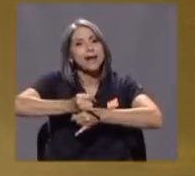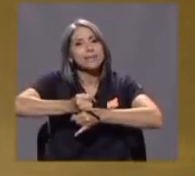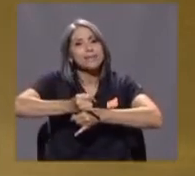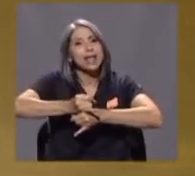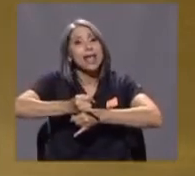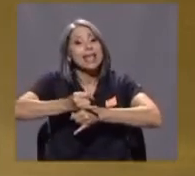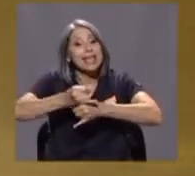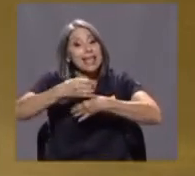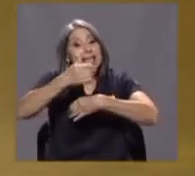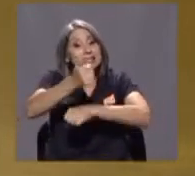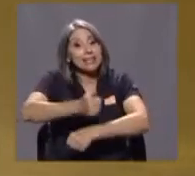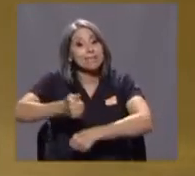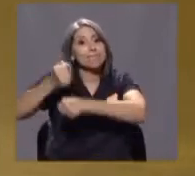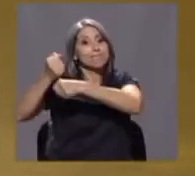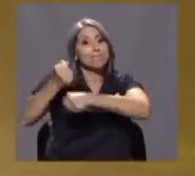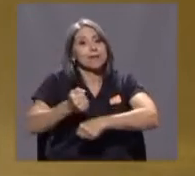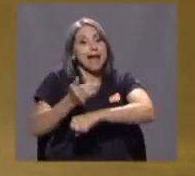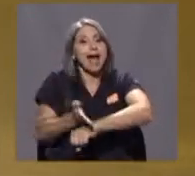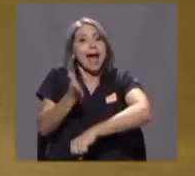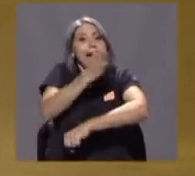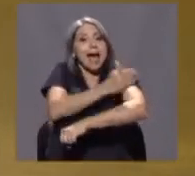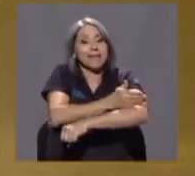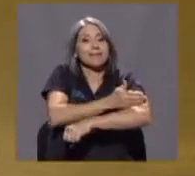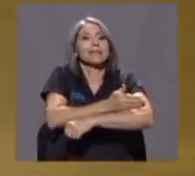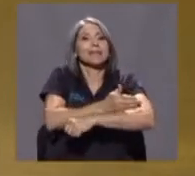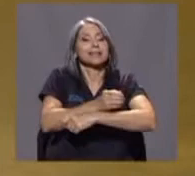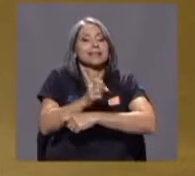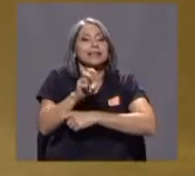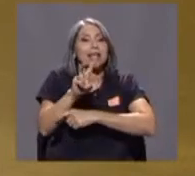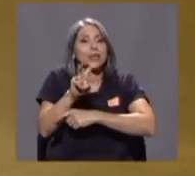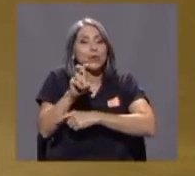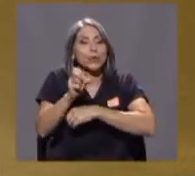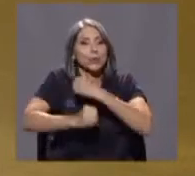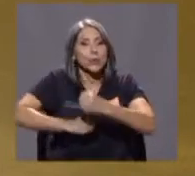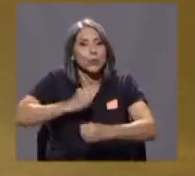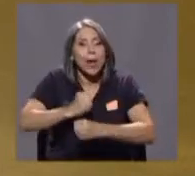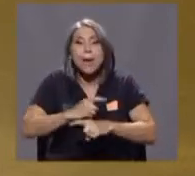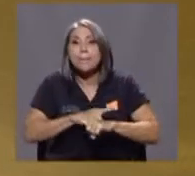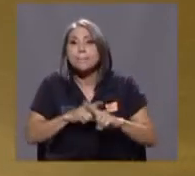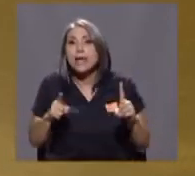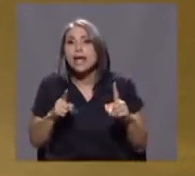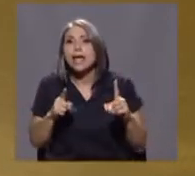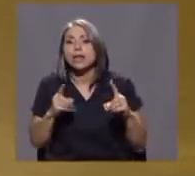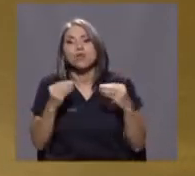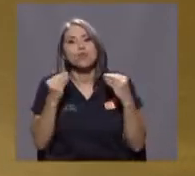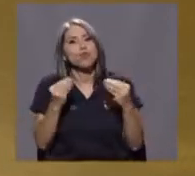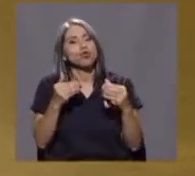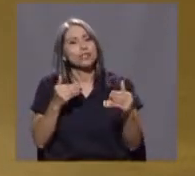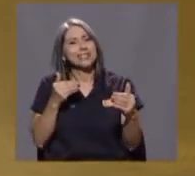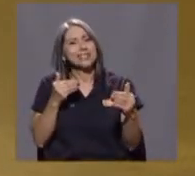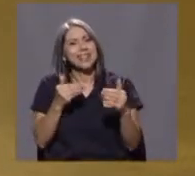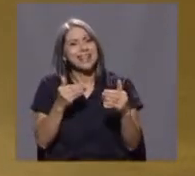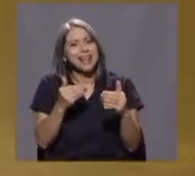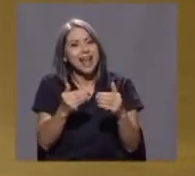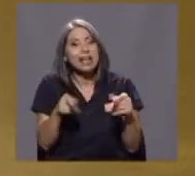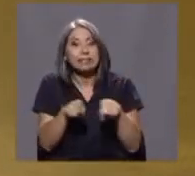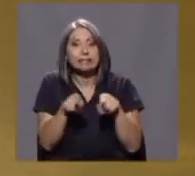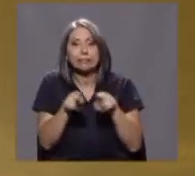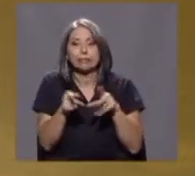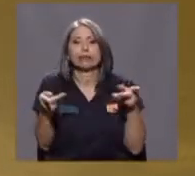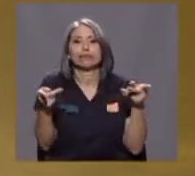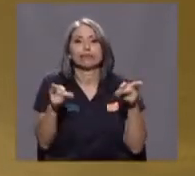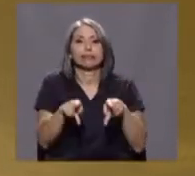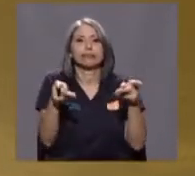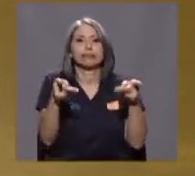prebicentenario, pero muy cercana y de alguna manera muy generadora de los eventos que